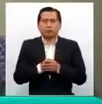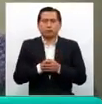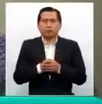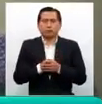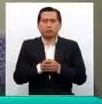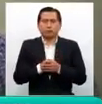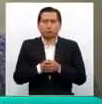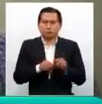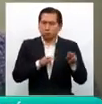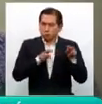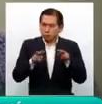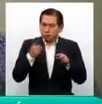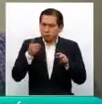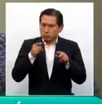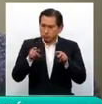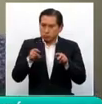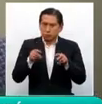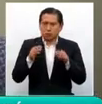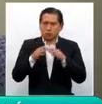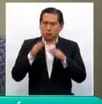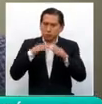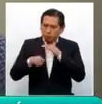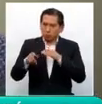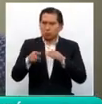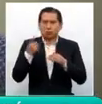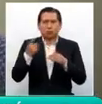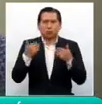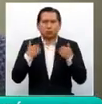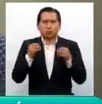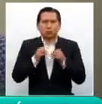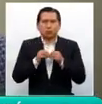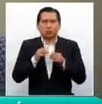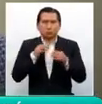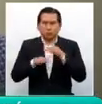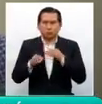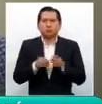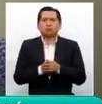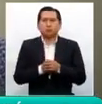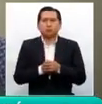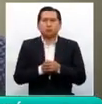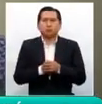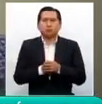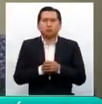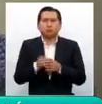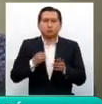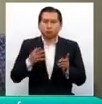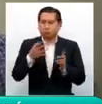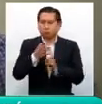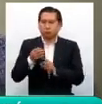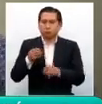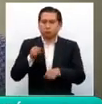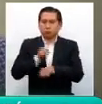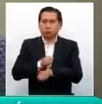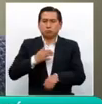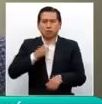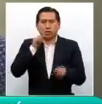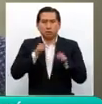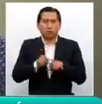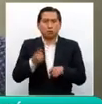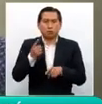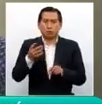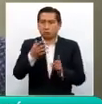vista permanentemente, la allanaron, la llevaron, quisieron llevar presa a una de mis hermanas.